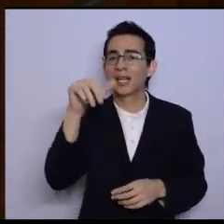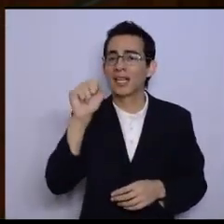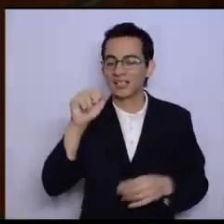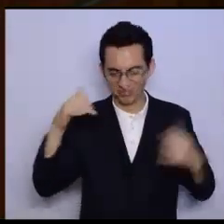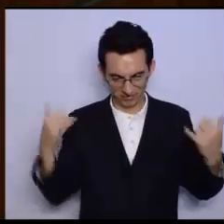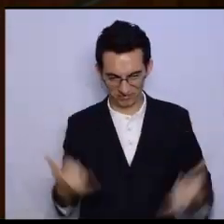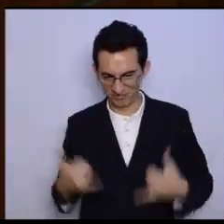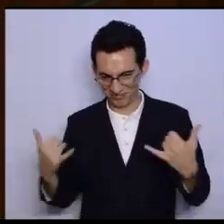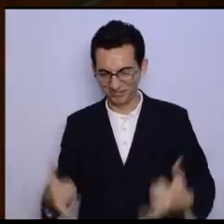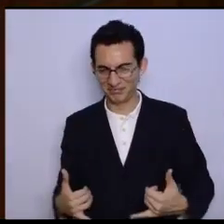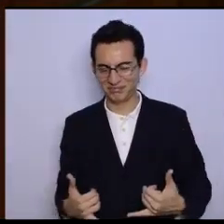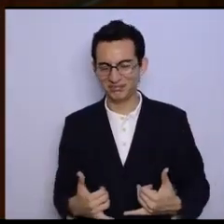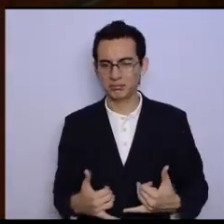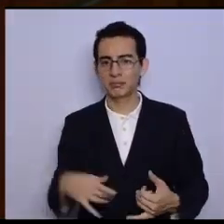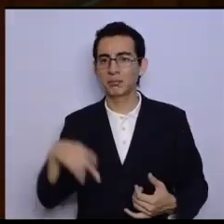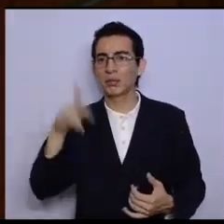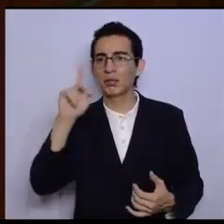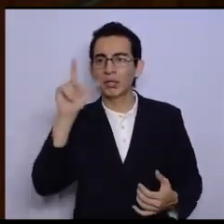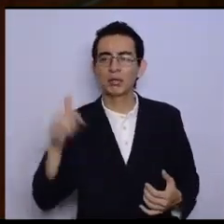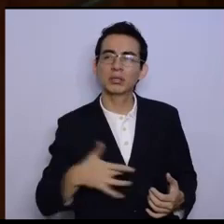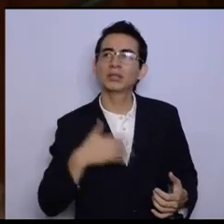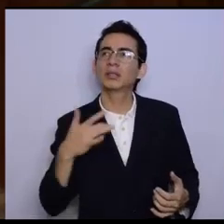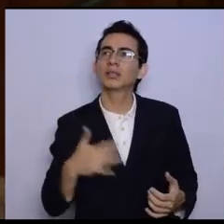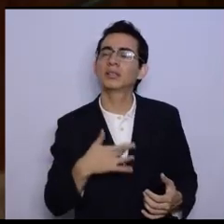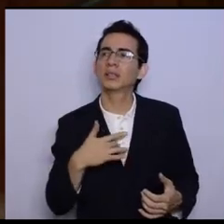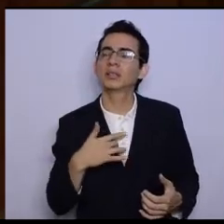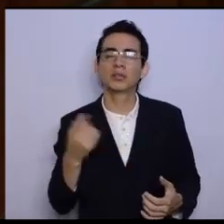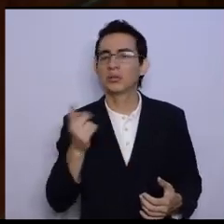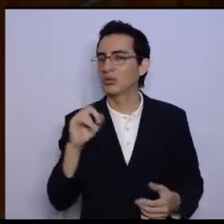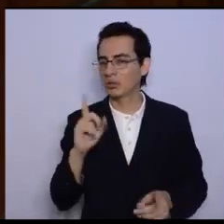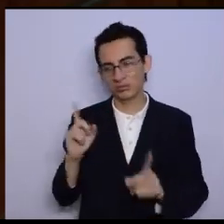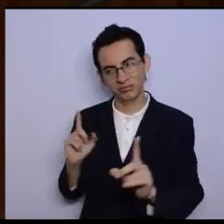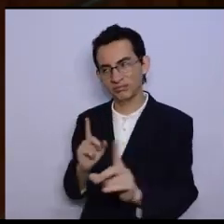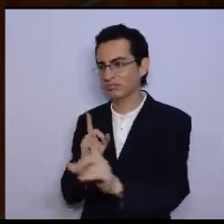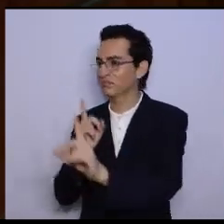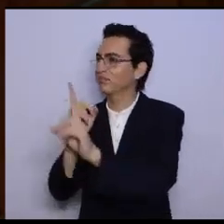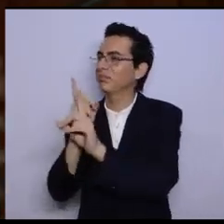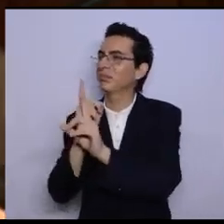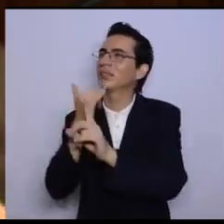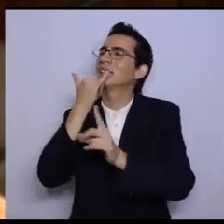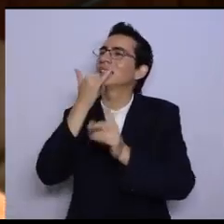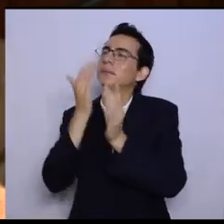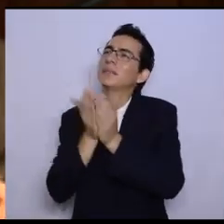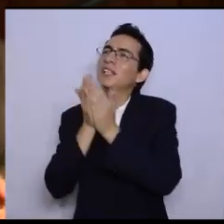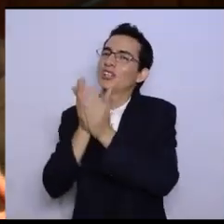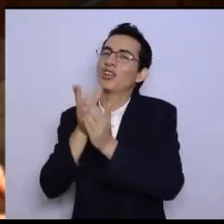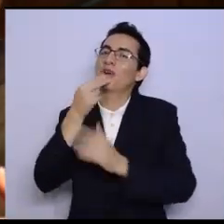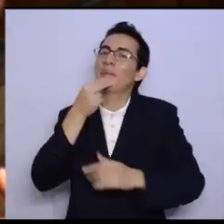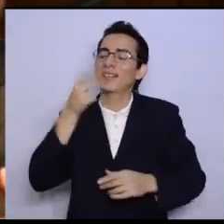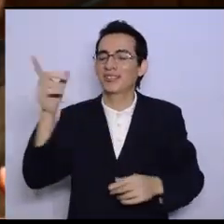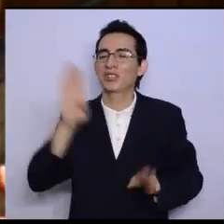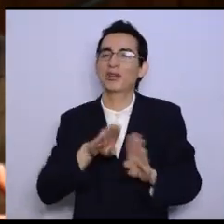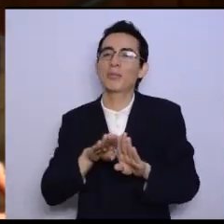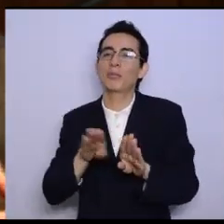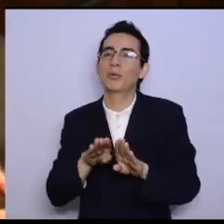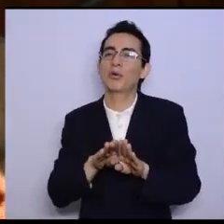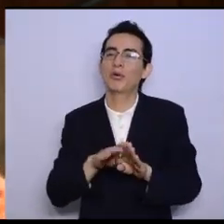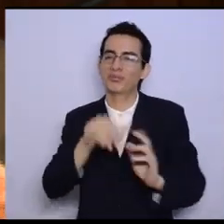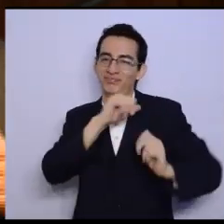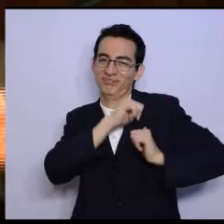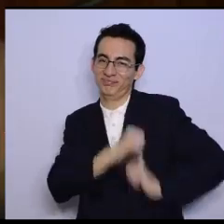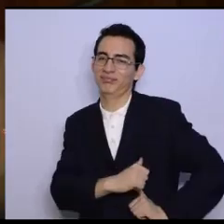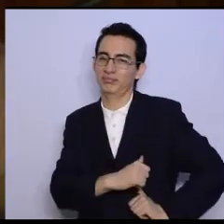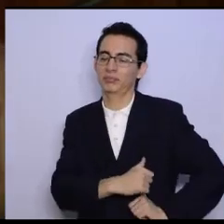Jonás fue con el capitán del barco y le dijo: mira, yo soy el culpable. Al menos era honrado, ¿no?